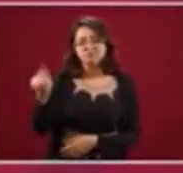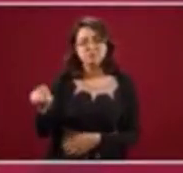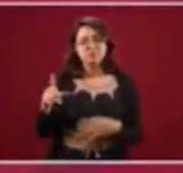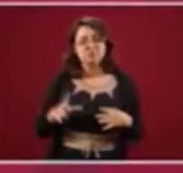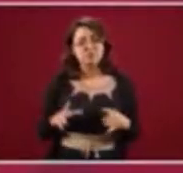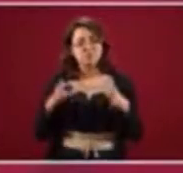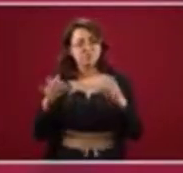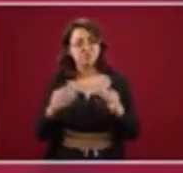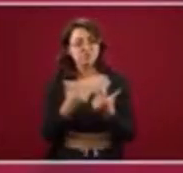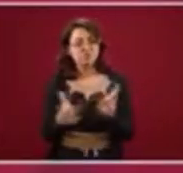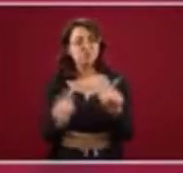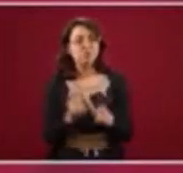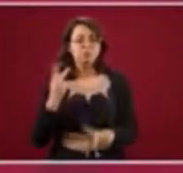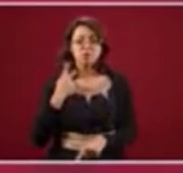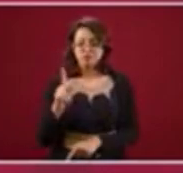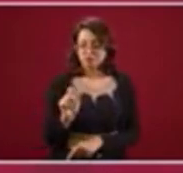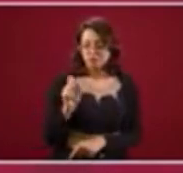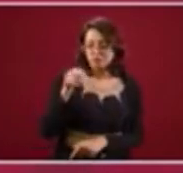fundador del PAN,